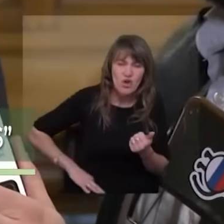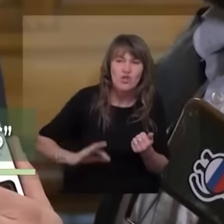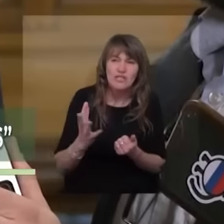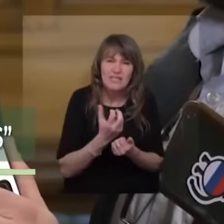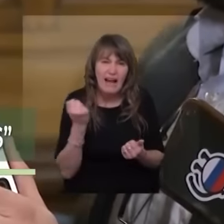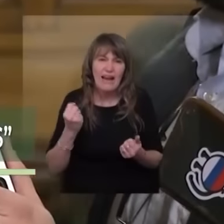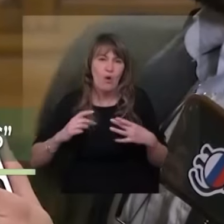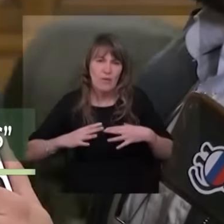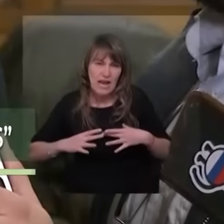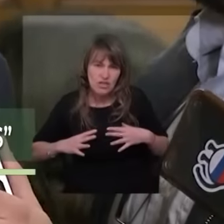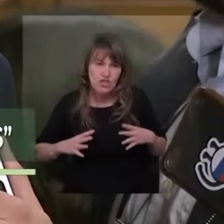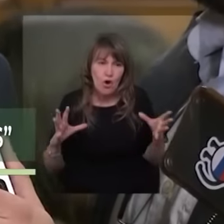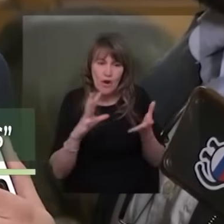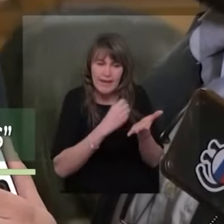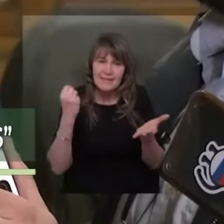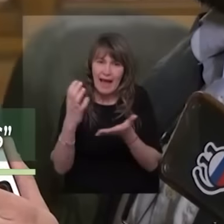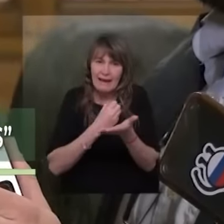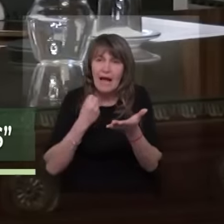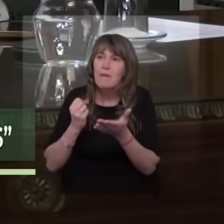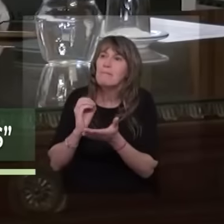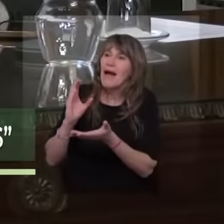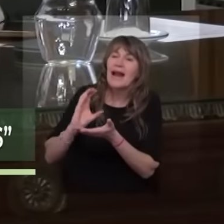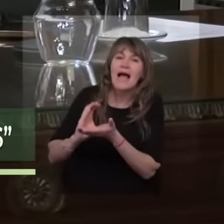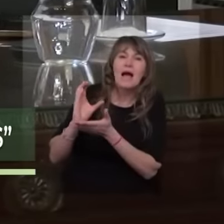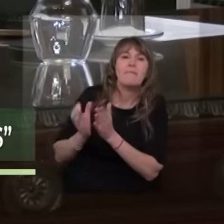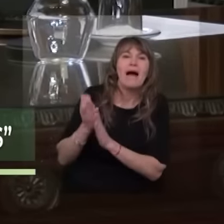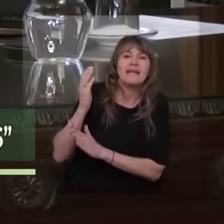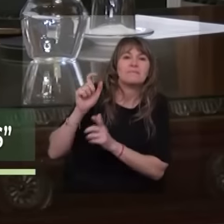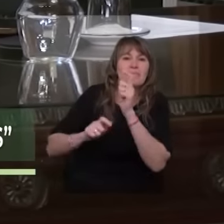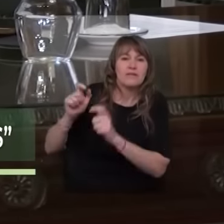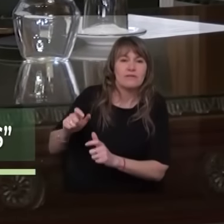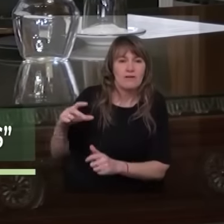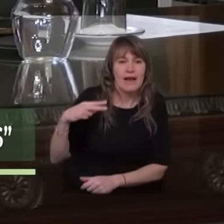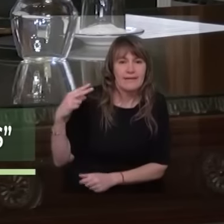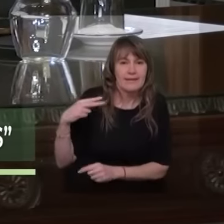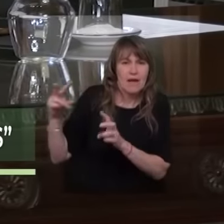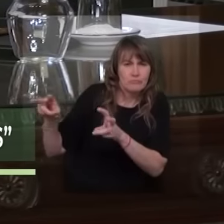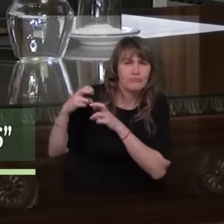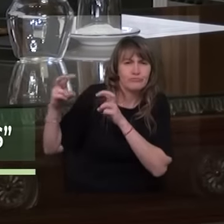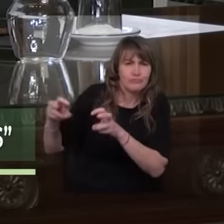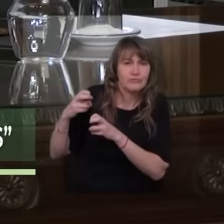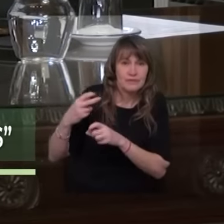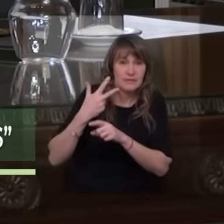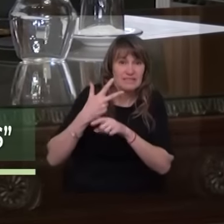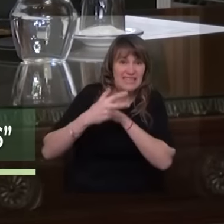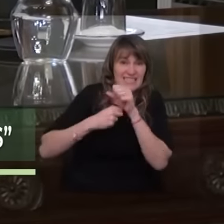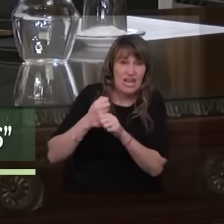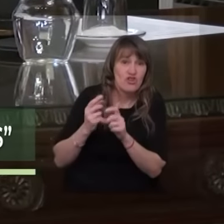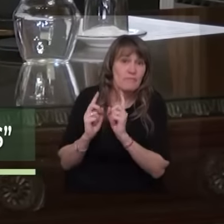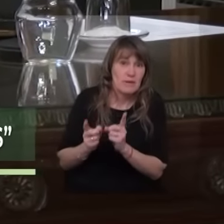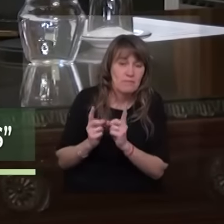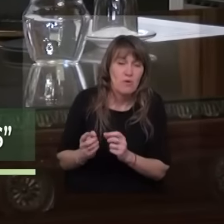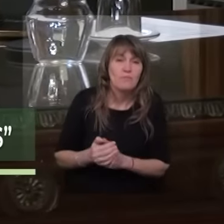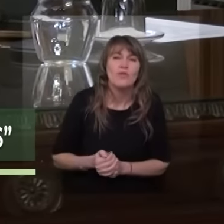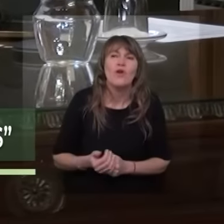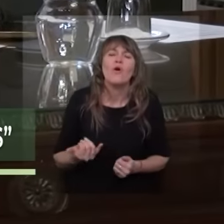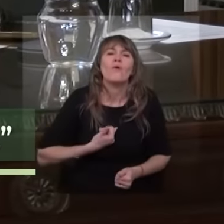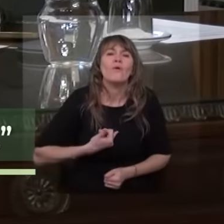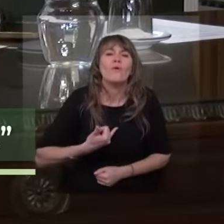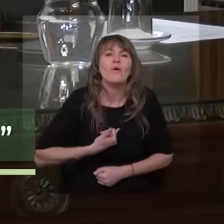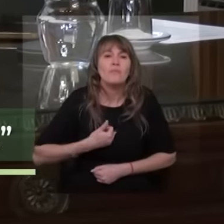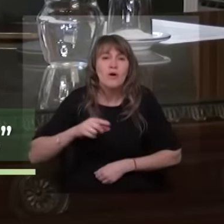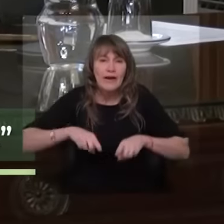concentrarlo los sectores más ricos de la sociedad uruguaya eso es lo que ha pasado a lo largo de estos 3 años y esa idea de cómo gestionar